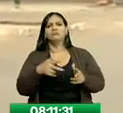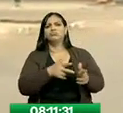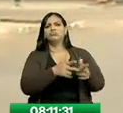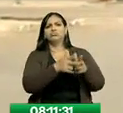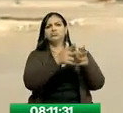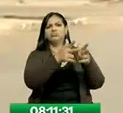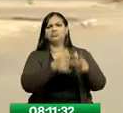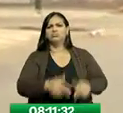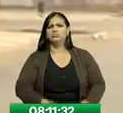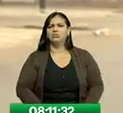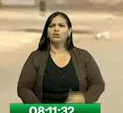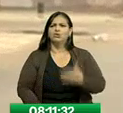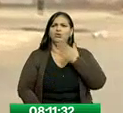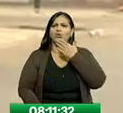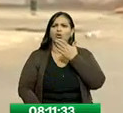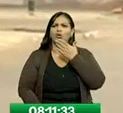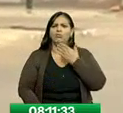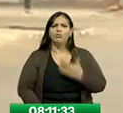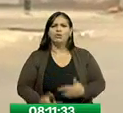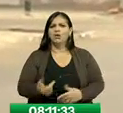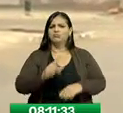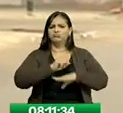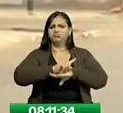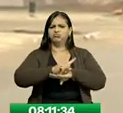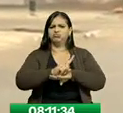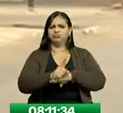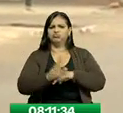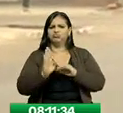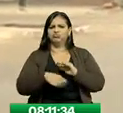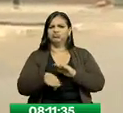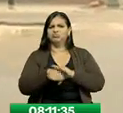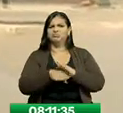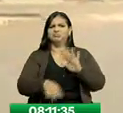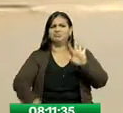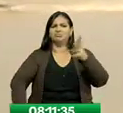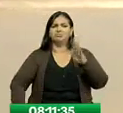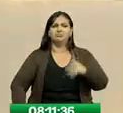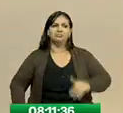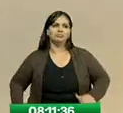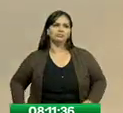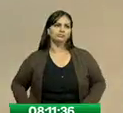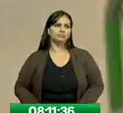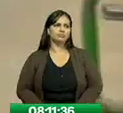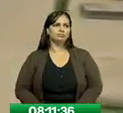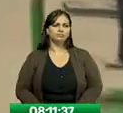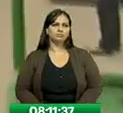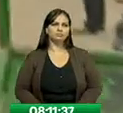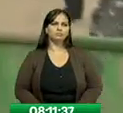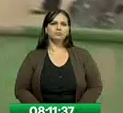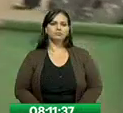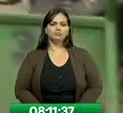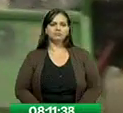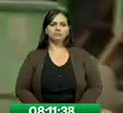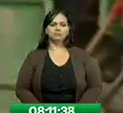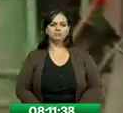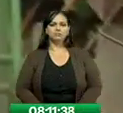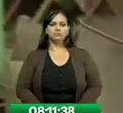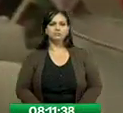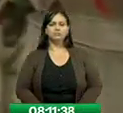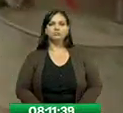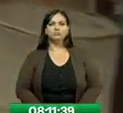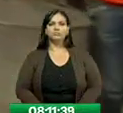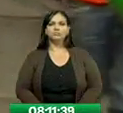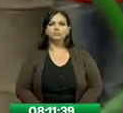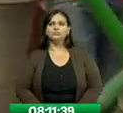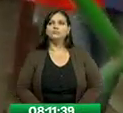bajada tienen que avanzar al otro de los demás desde ese momento hasta la hora en